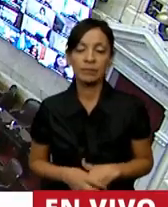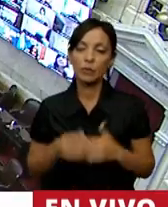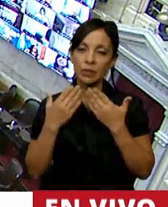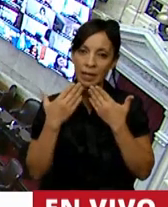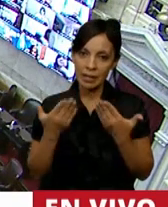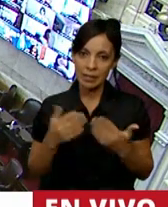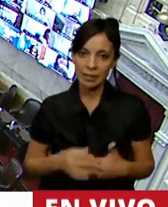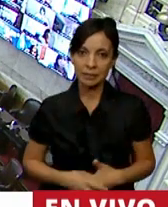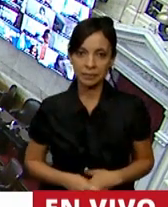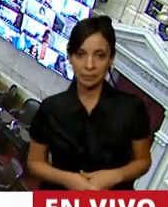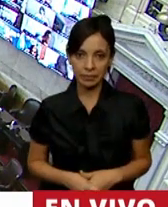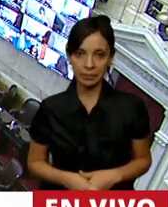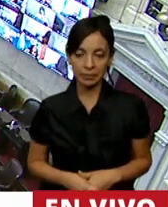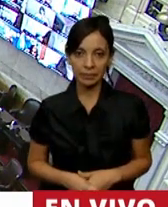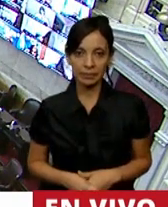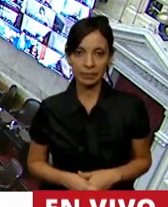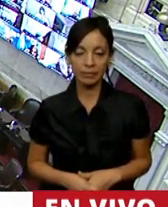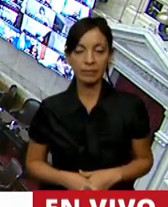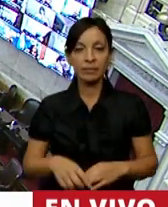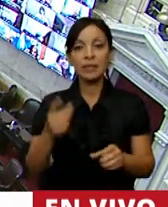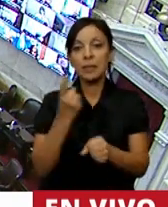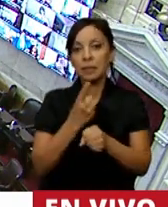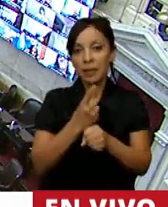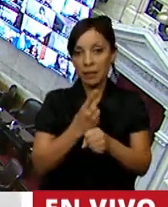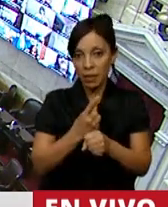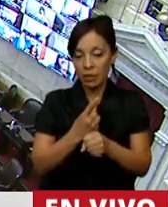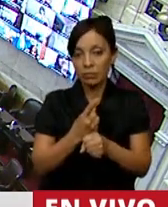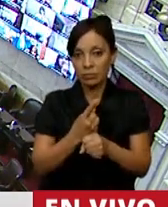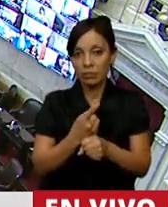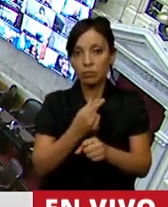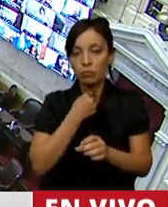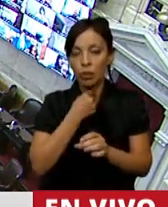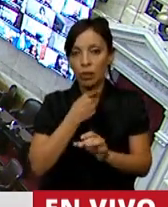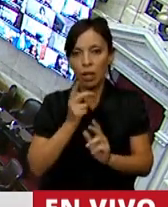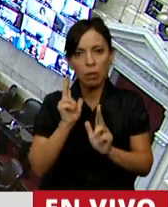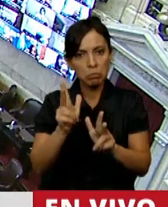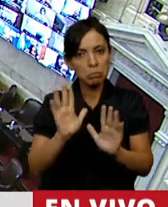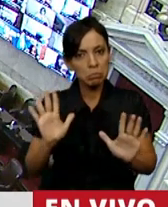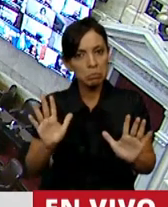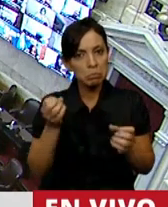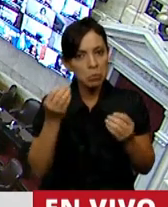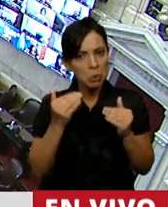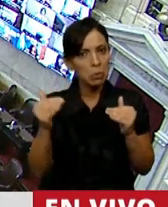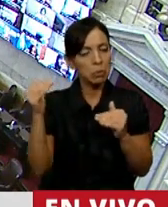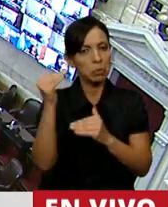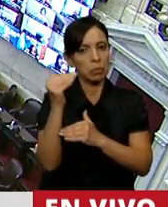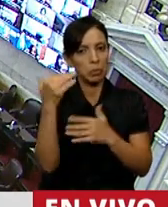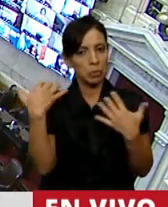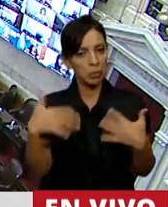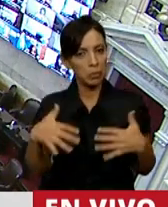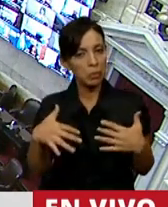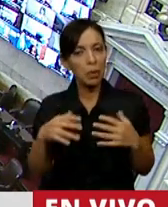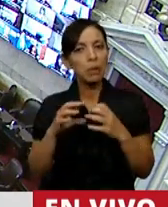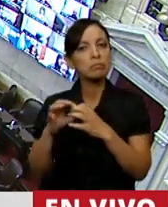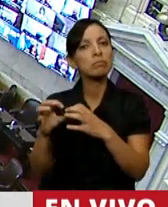Gracias, señor presidente. En primer lugar, quiero destacar el nivel y la altura en